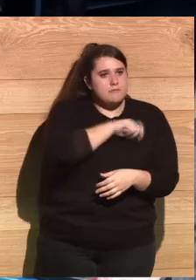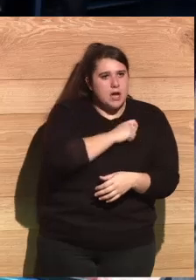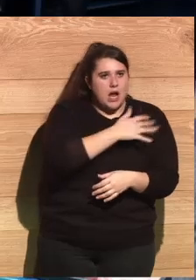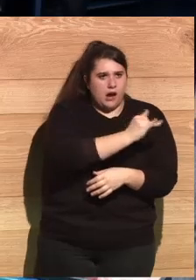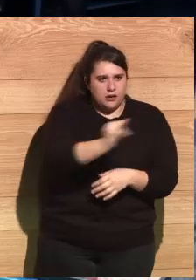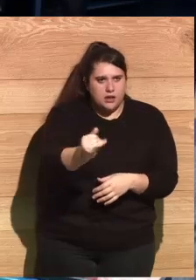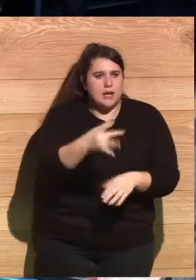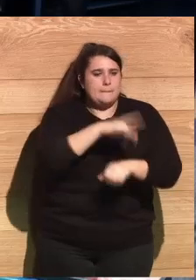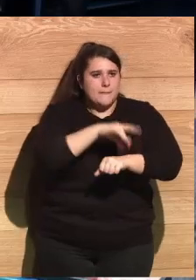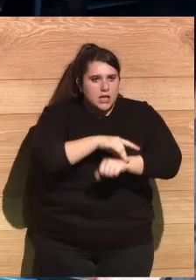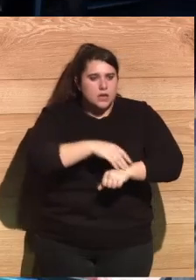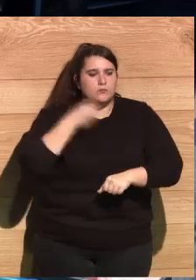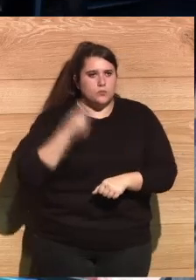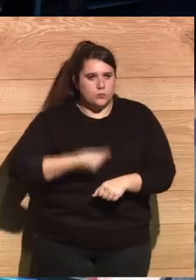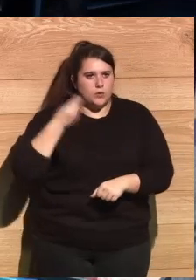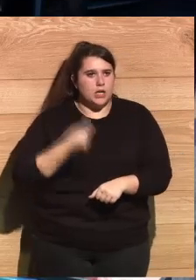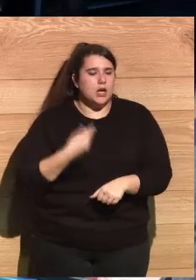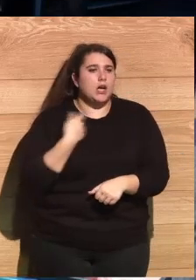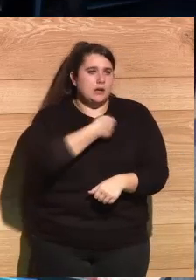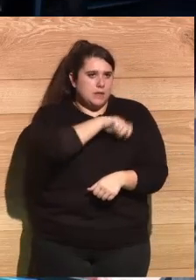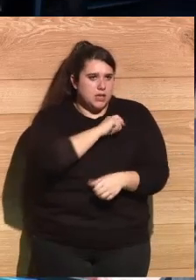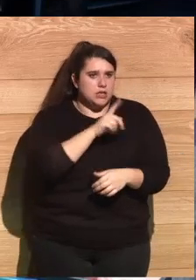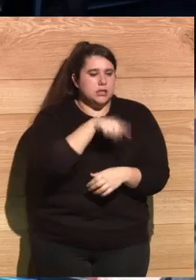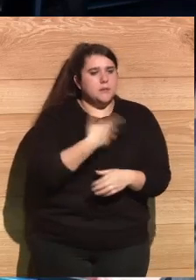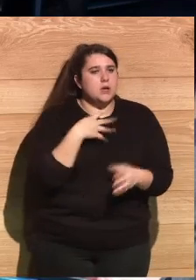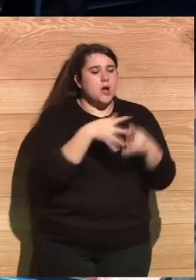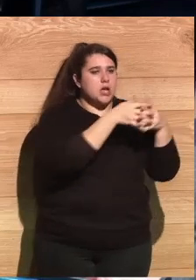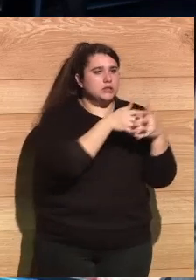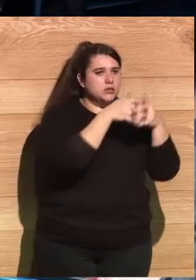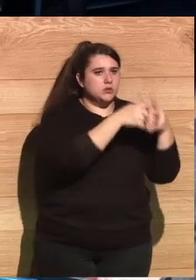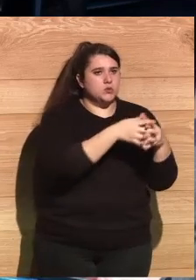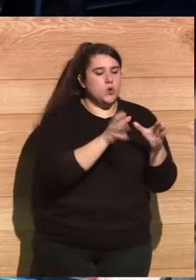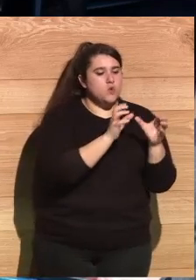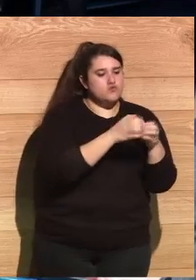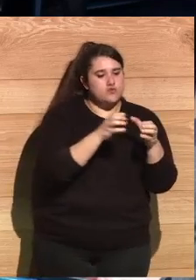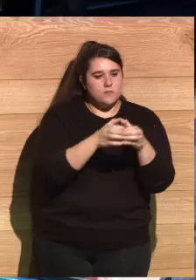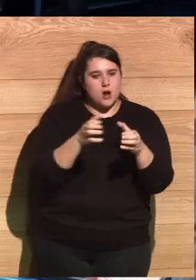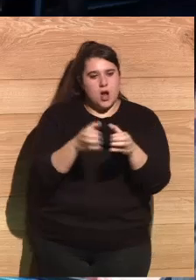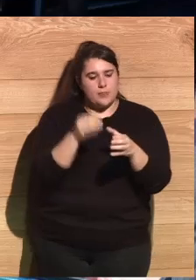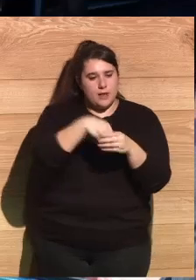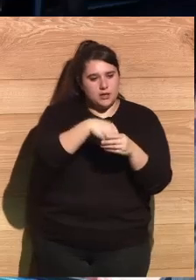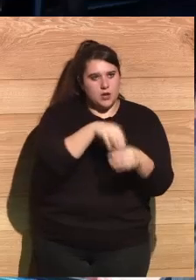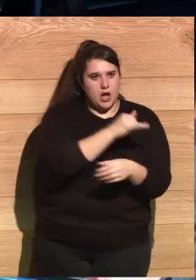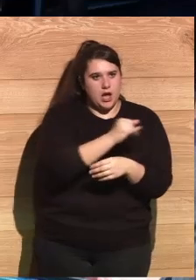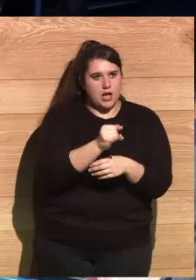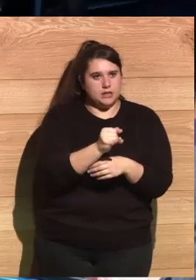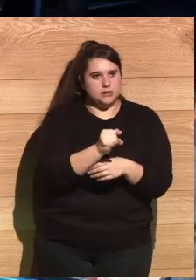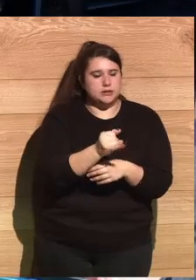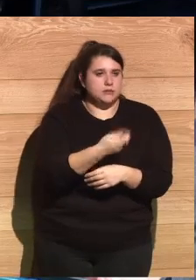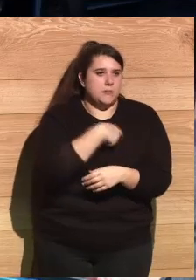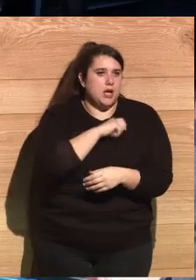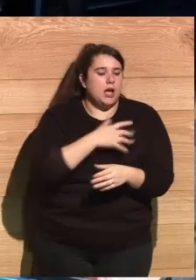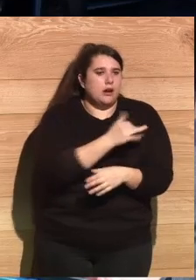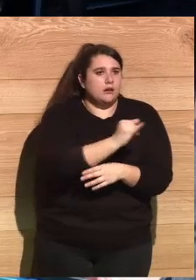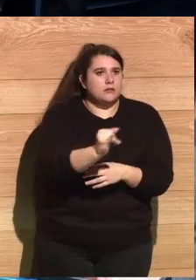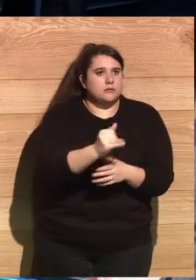muchos médicos españoles muy buenos, o sea que Estados Unidos está lleno de grupos de la diáspora española y está allí y está